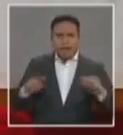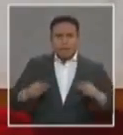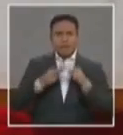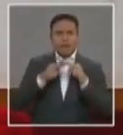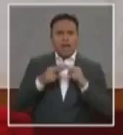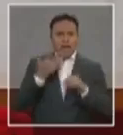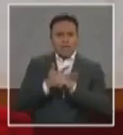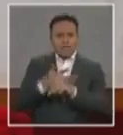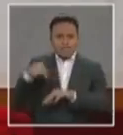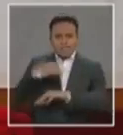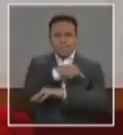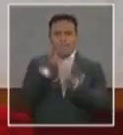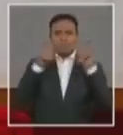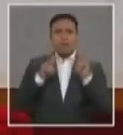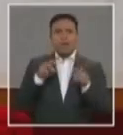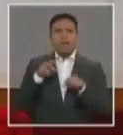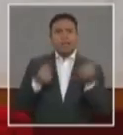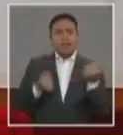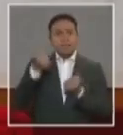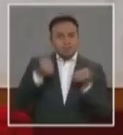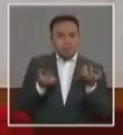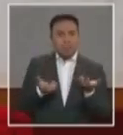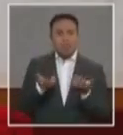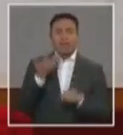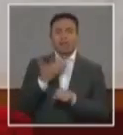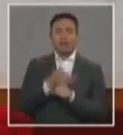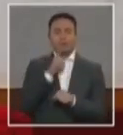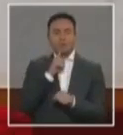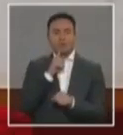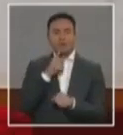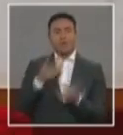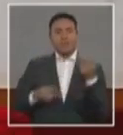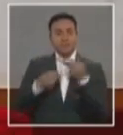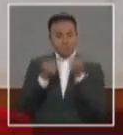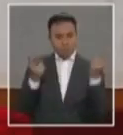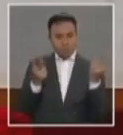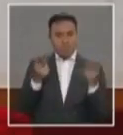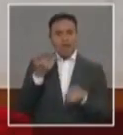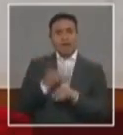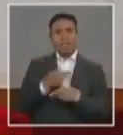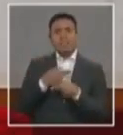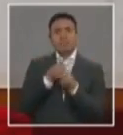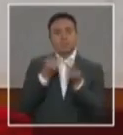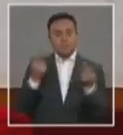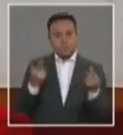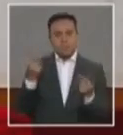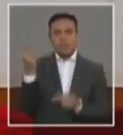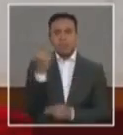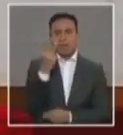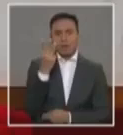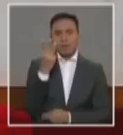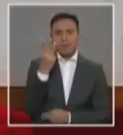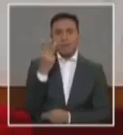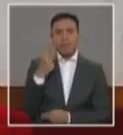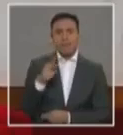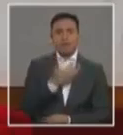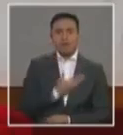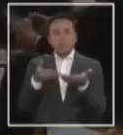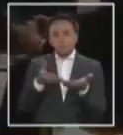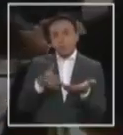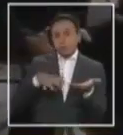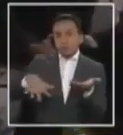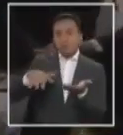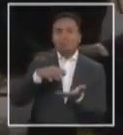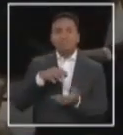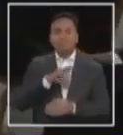sería fundamental pero necesitamos potenciar el metrot tren el metrotren hoy día la gente lo ocupa cuando partió el metrotren era muy muy